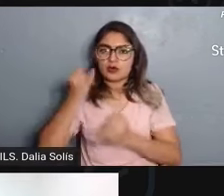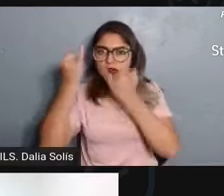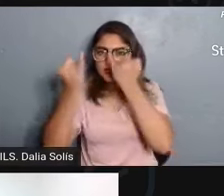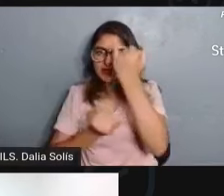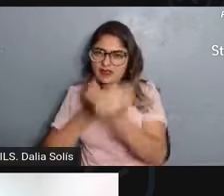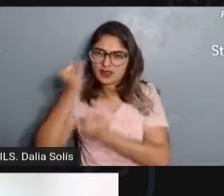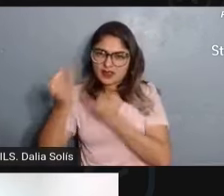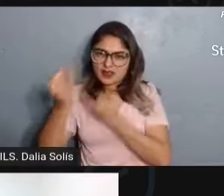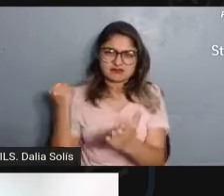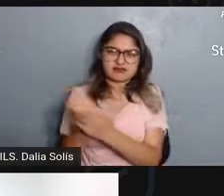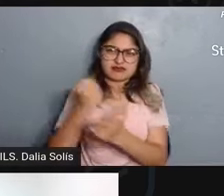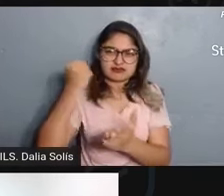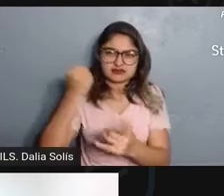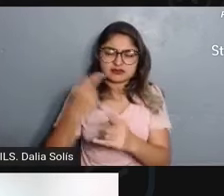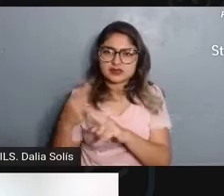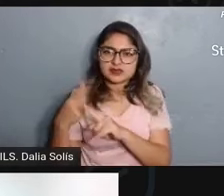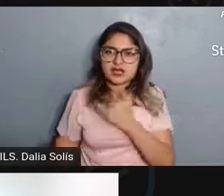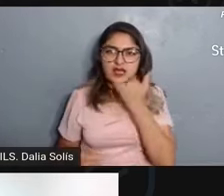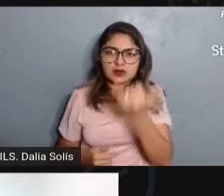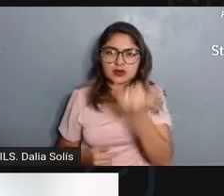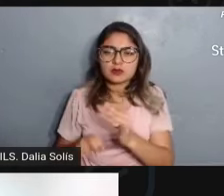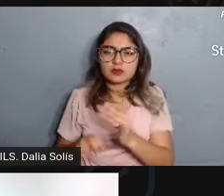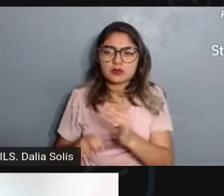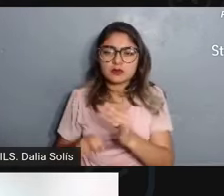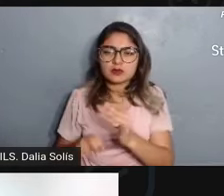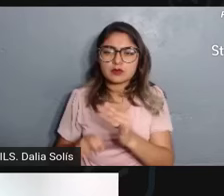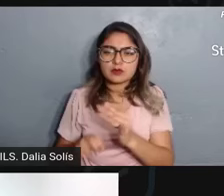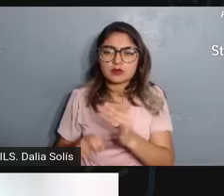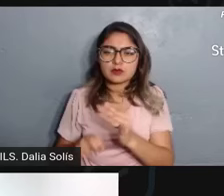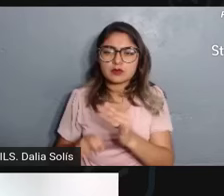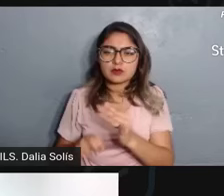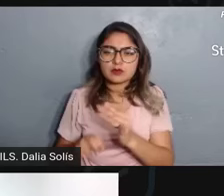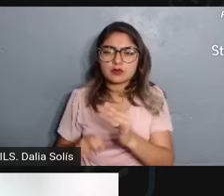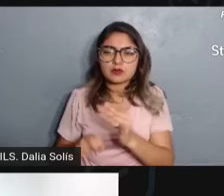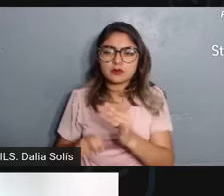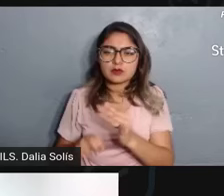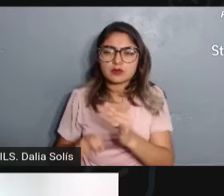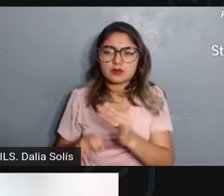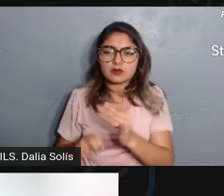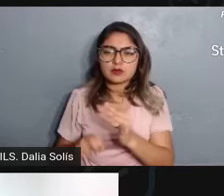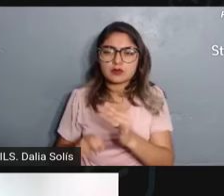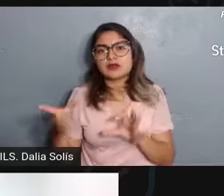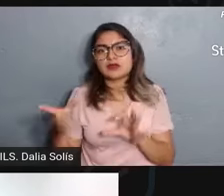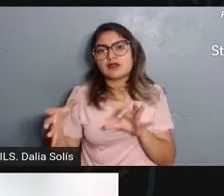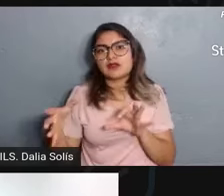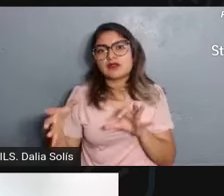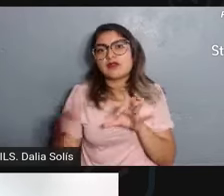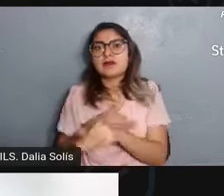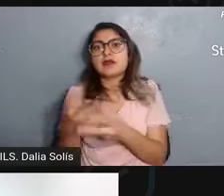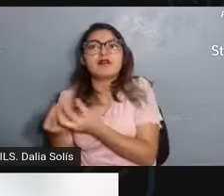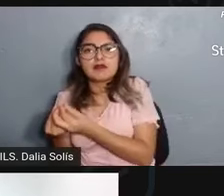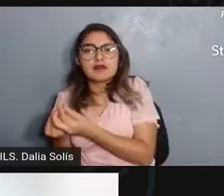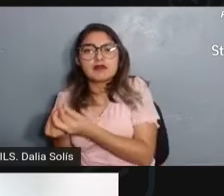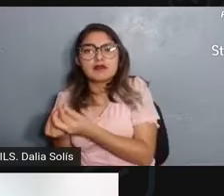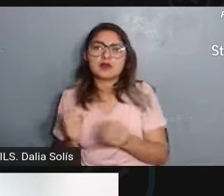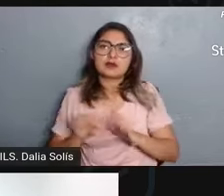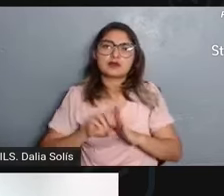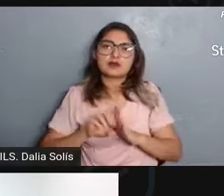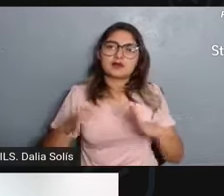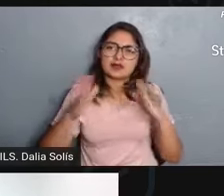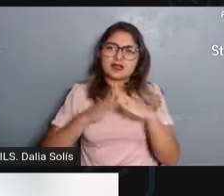la dependencia, los lugares, las casas de asilo, las casas de asistencia? Todo esto nos va